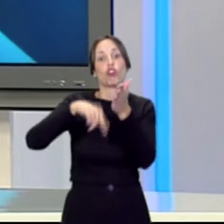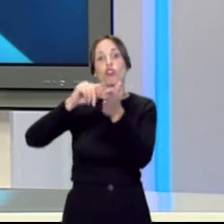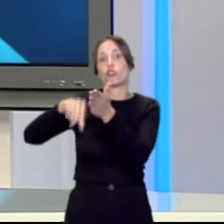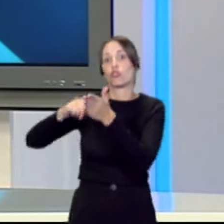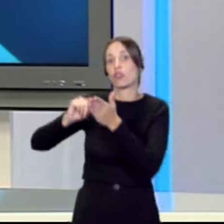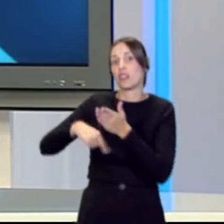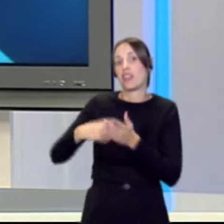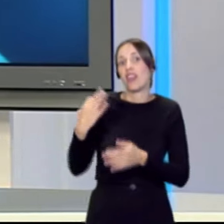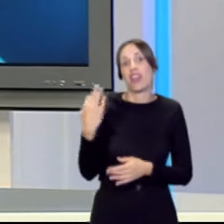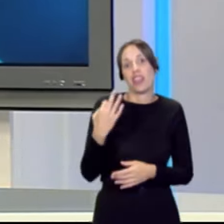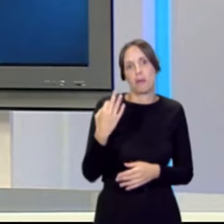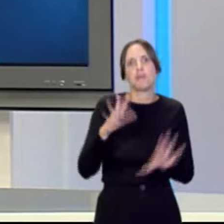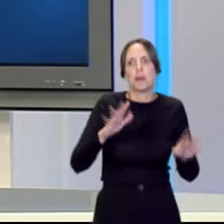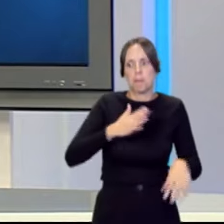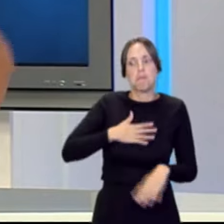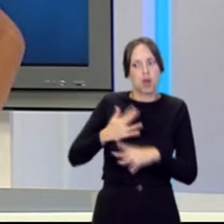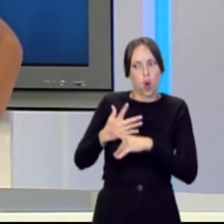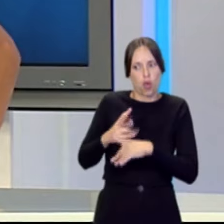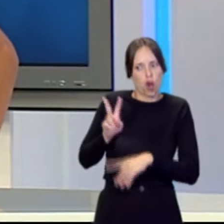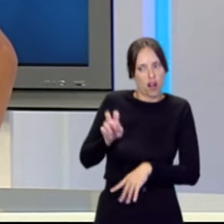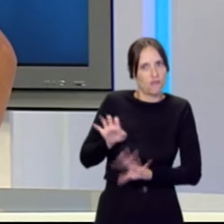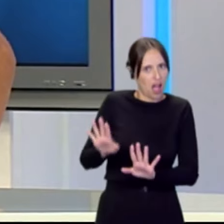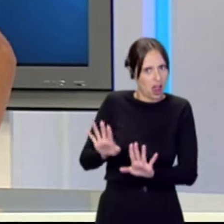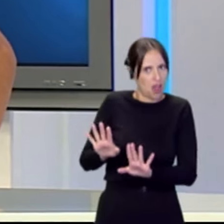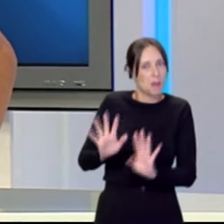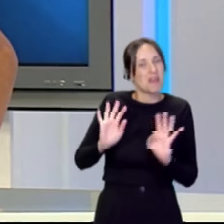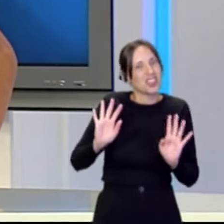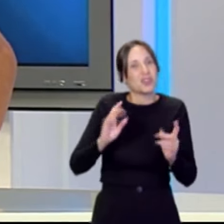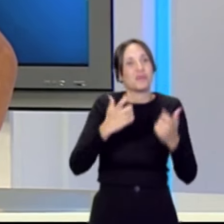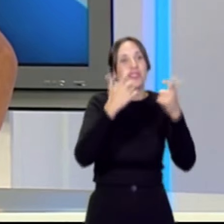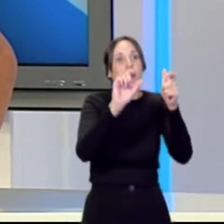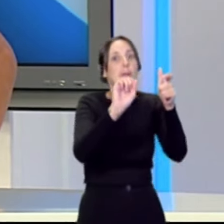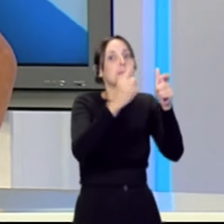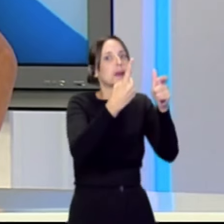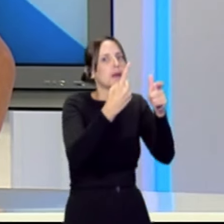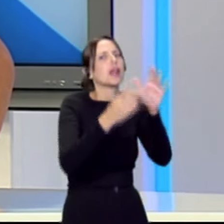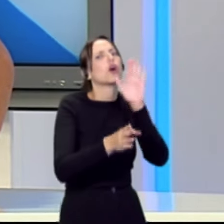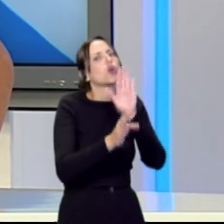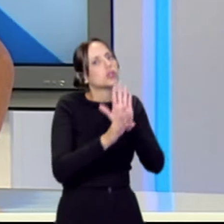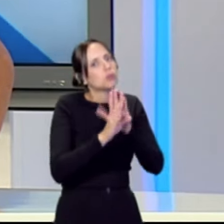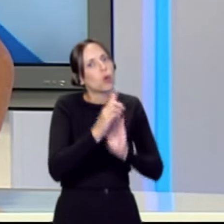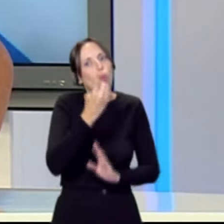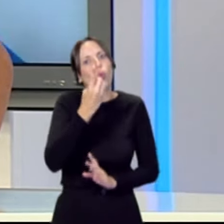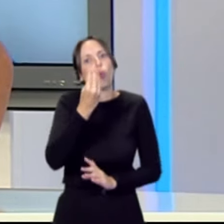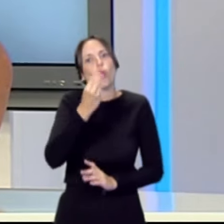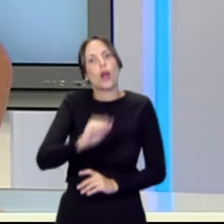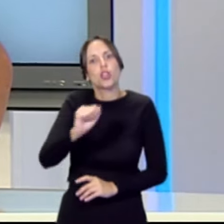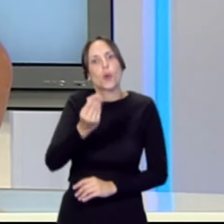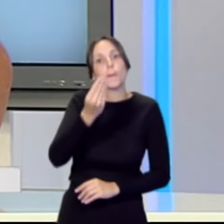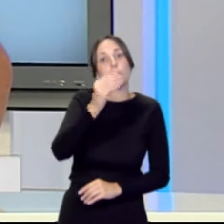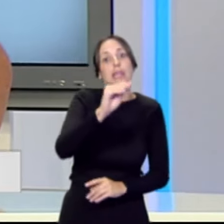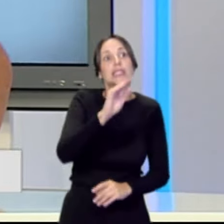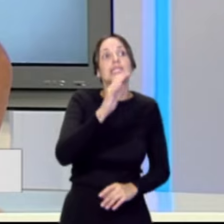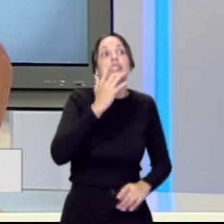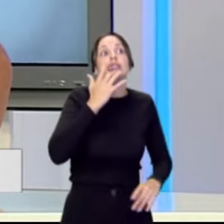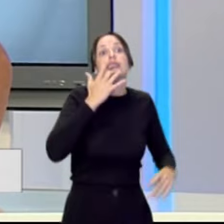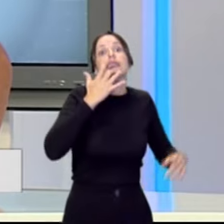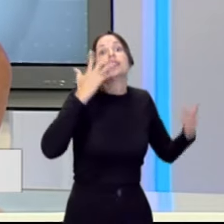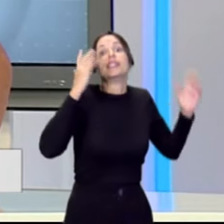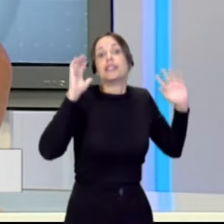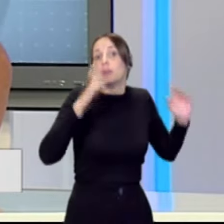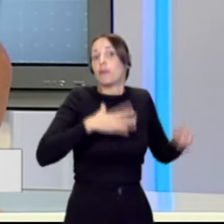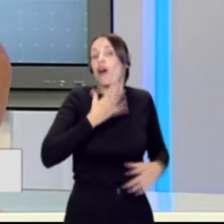¿no? Sin despreciar los que tenemos, pero en primera división vamos a estar otro añito y si podemos tocar la campana y poder